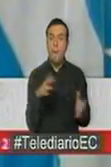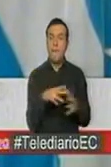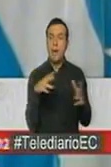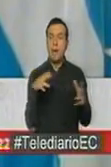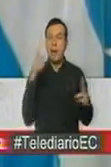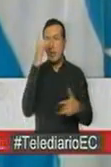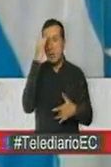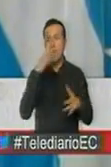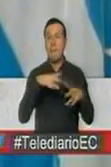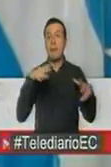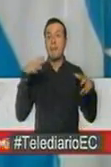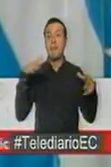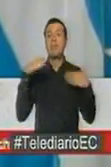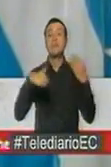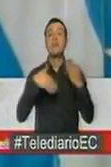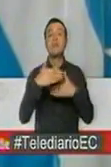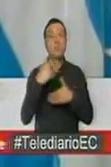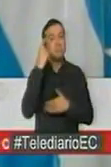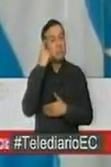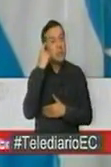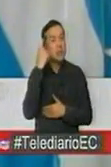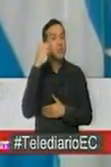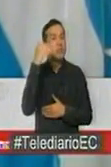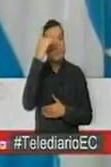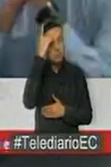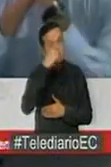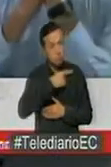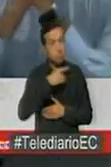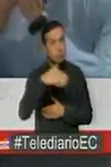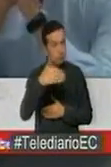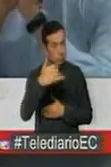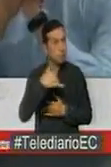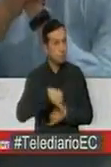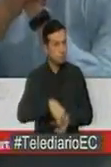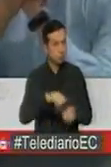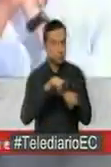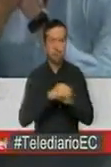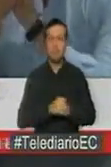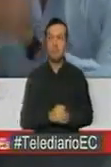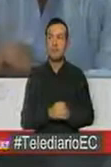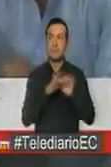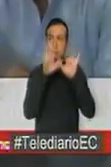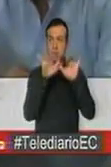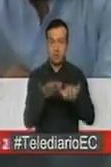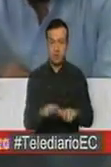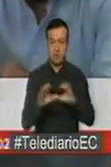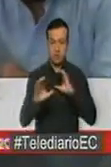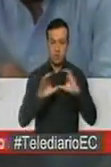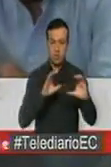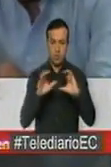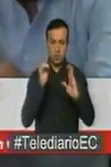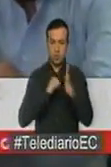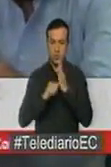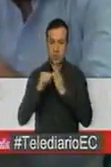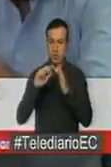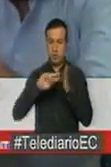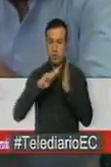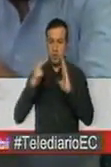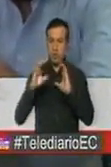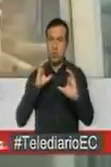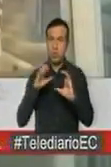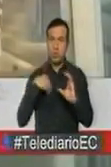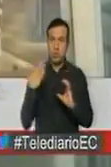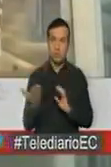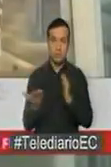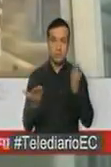complica, pues habrá que pensar en nuevas medidas, sin duda alguna. La Secretaría General de Comunicación y el Ministerio de